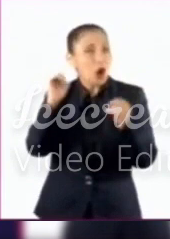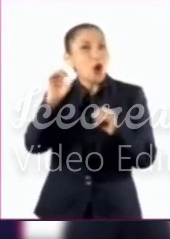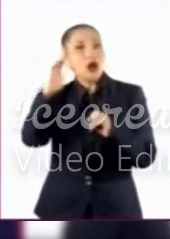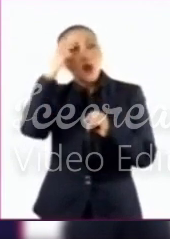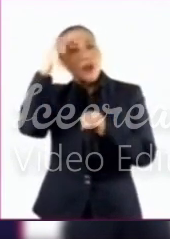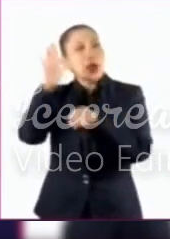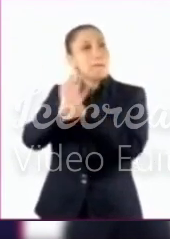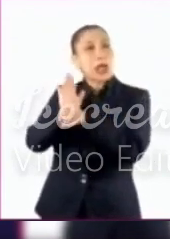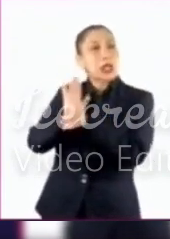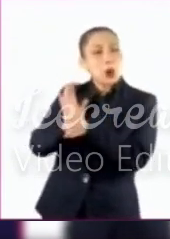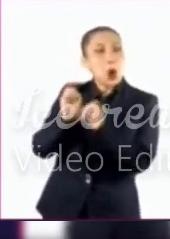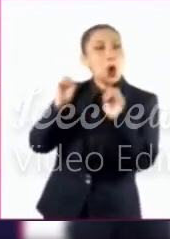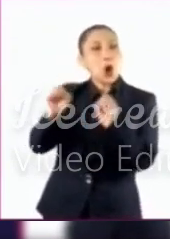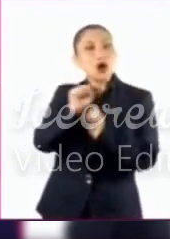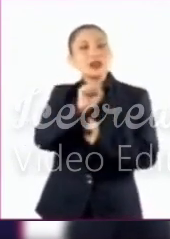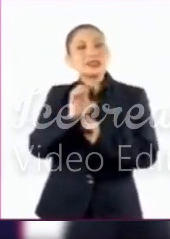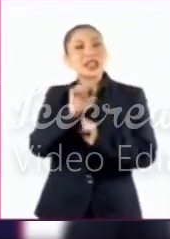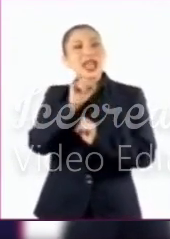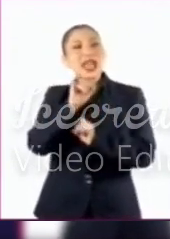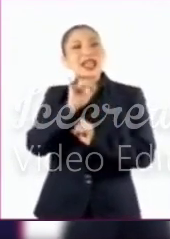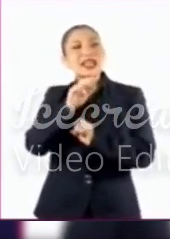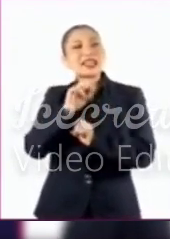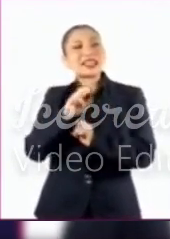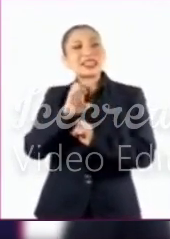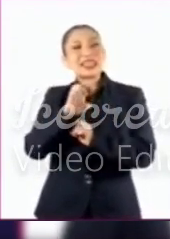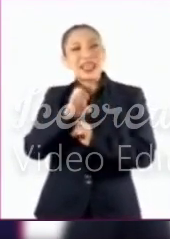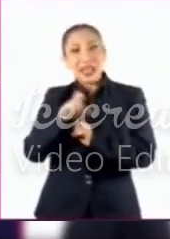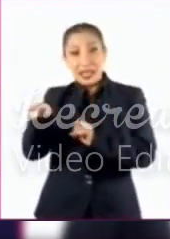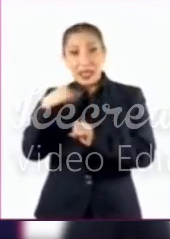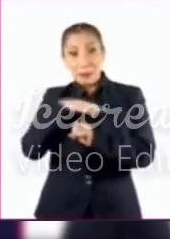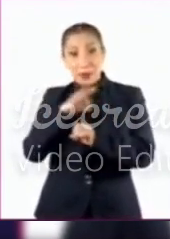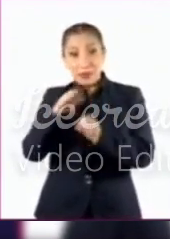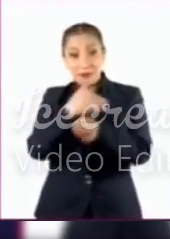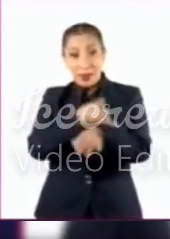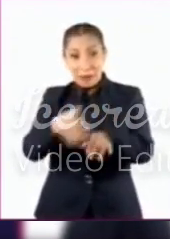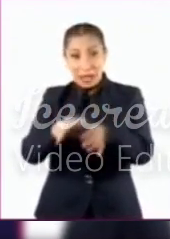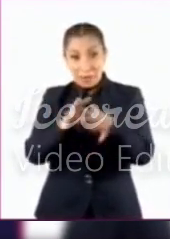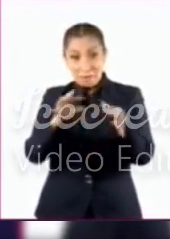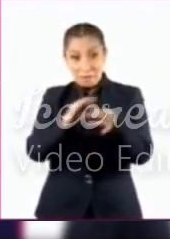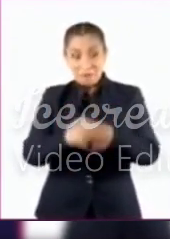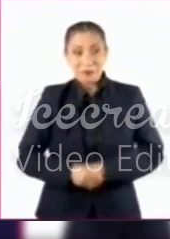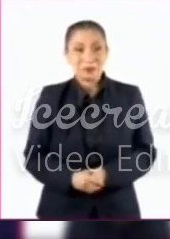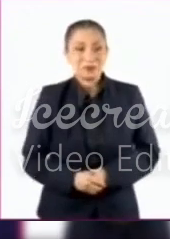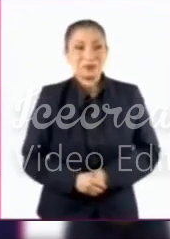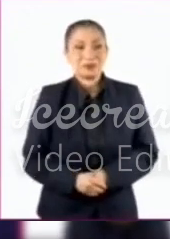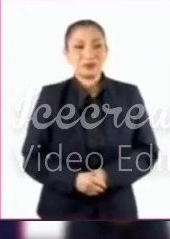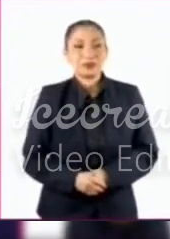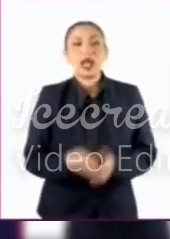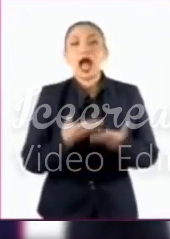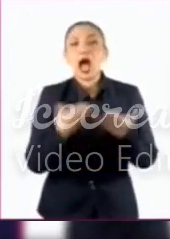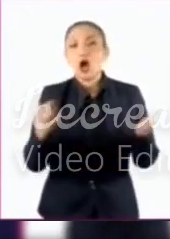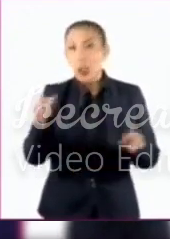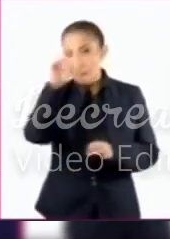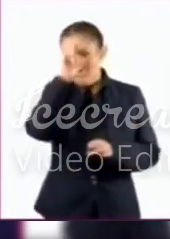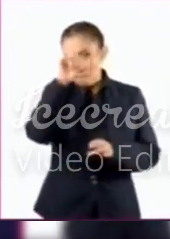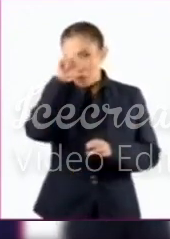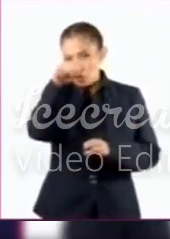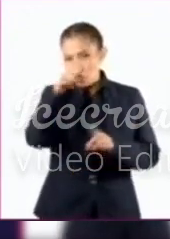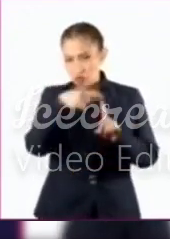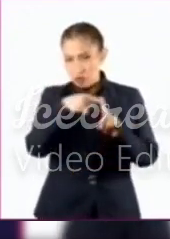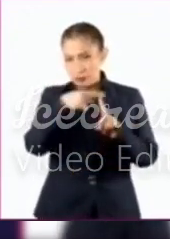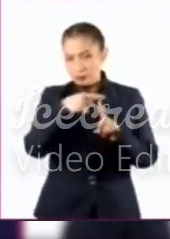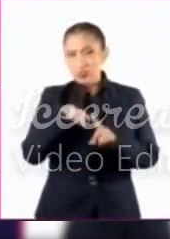recuerden alguna película, serie o historia terrorífica que su familia les haya contado. Ahora les propongo un